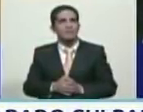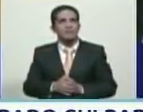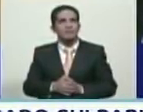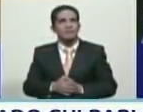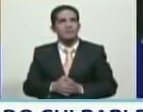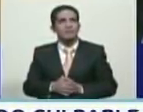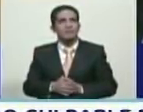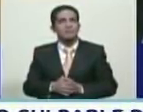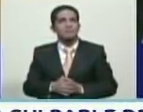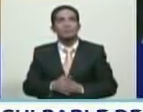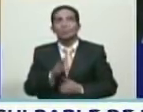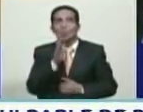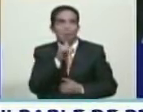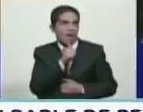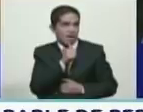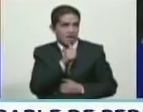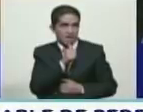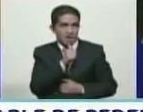There is no